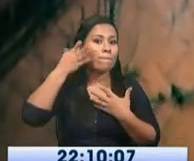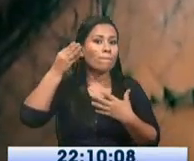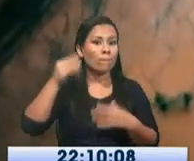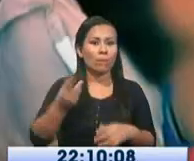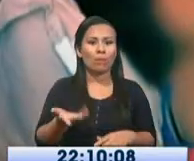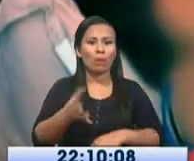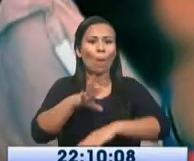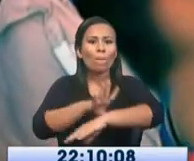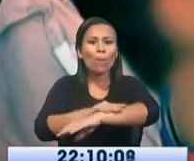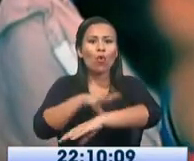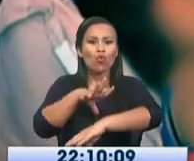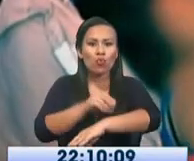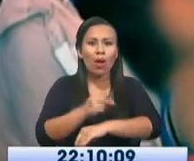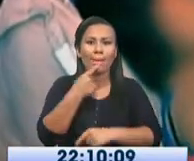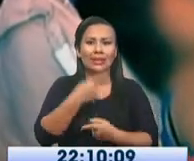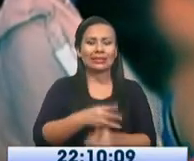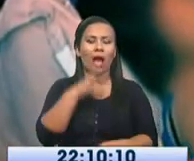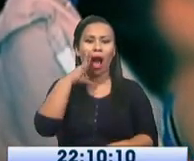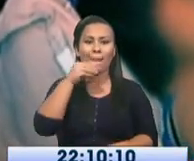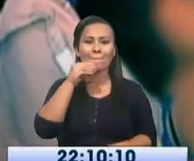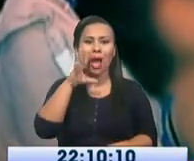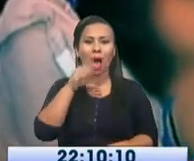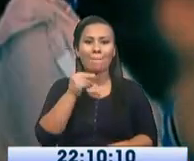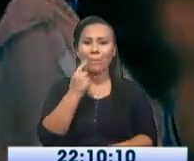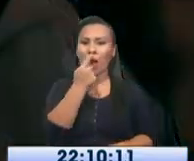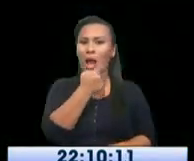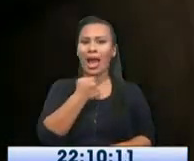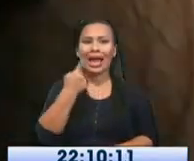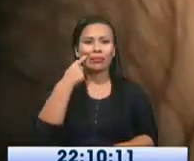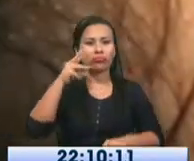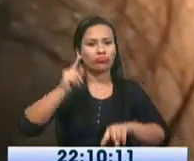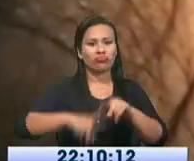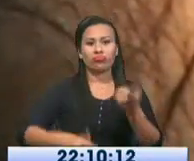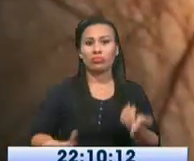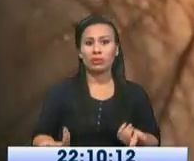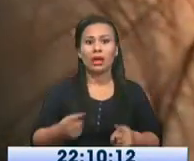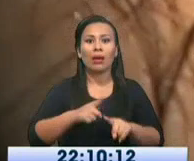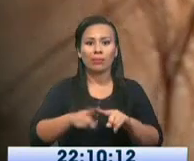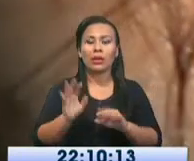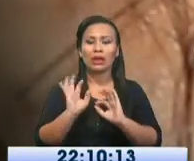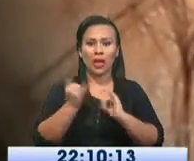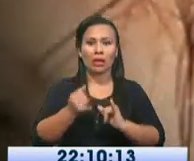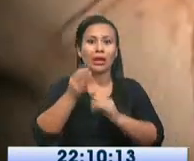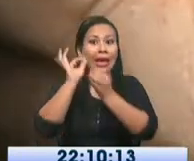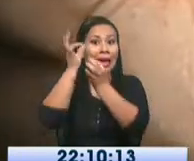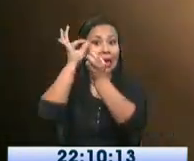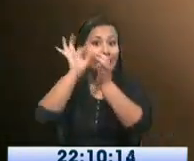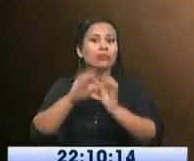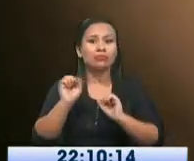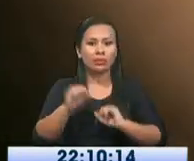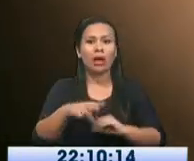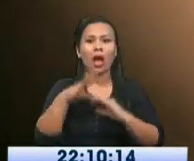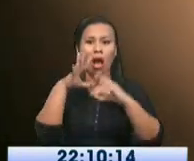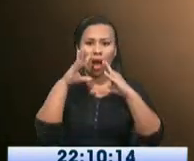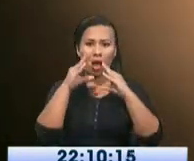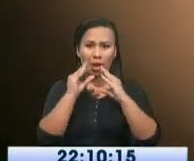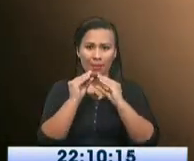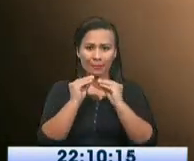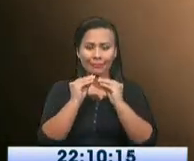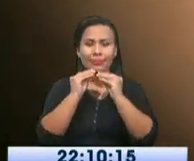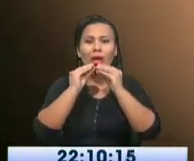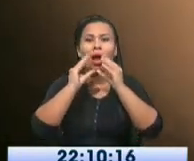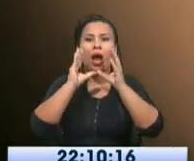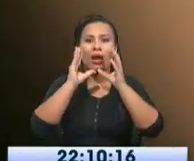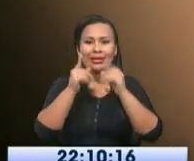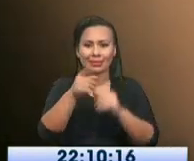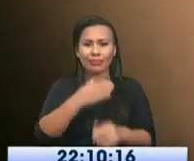no podía justamente articular palabras. Recobró la movilidad de su labio.